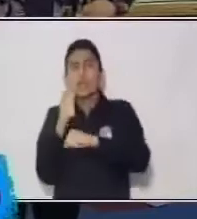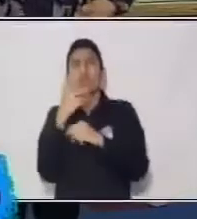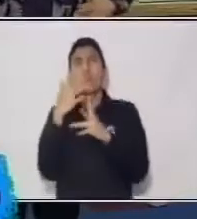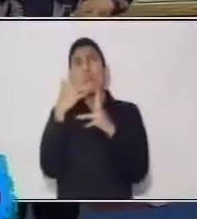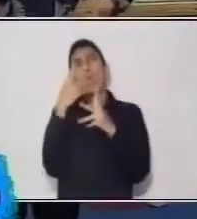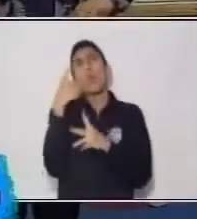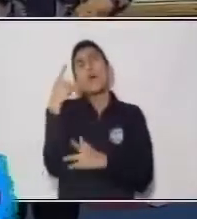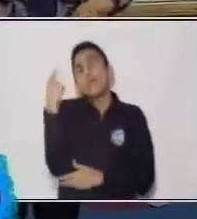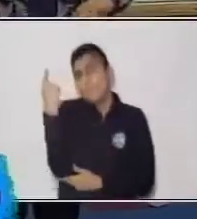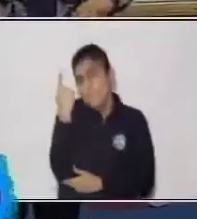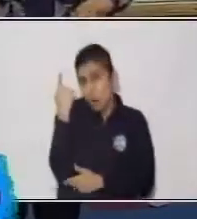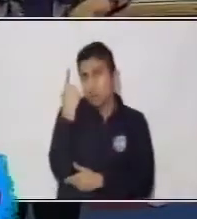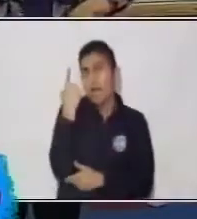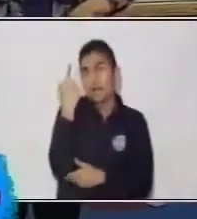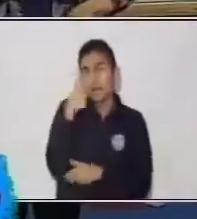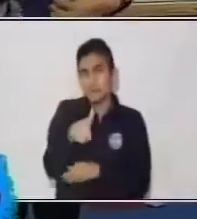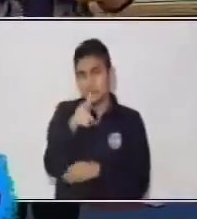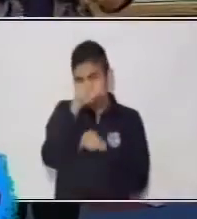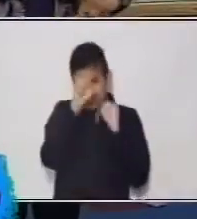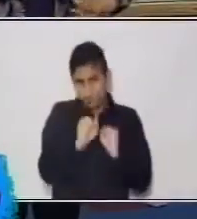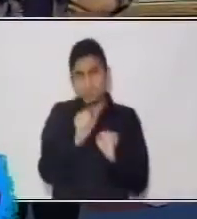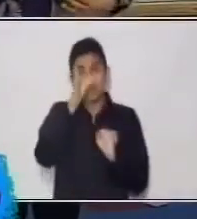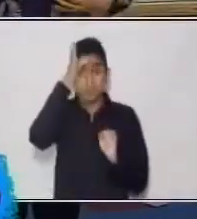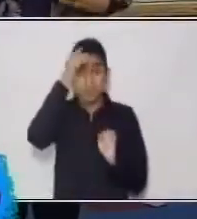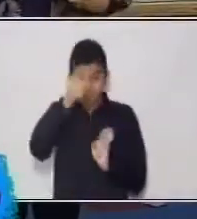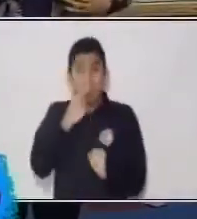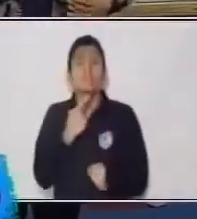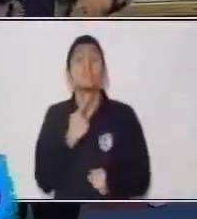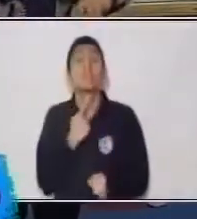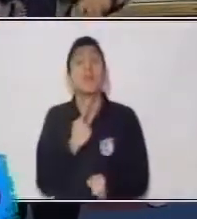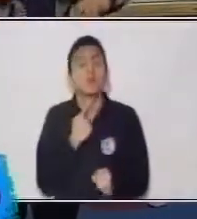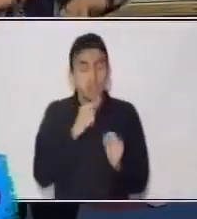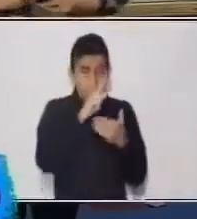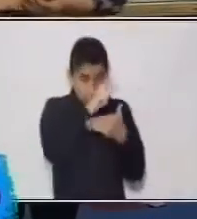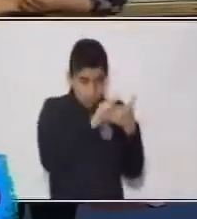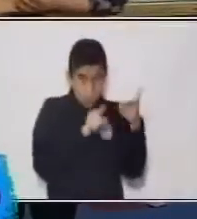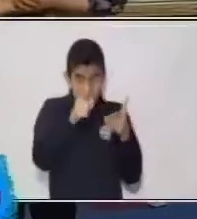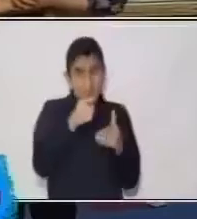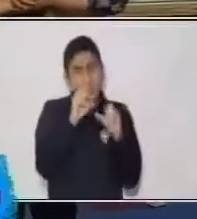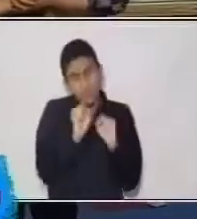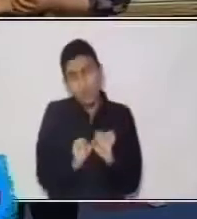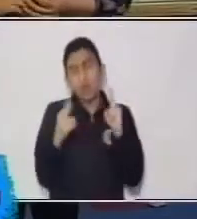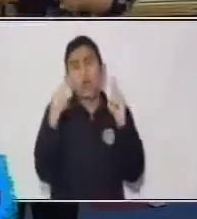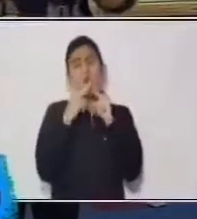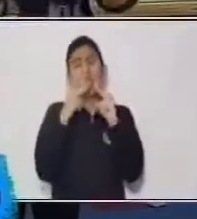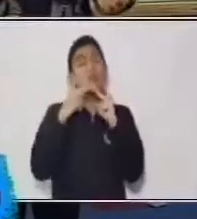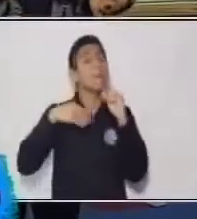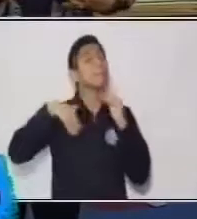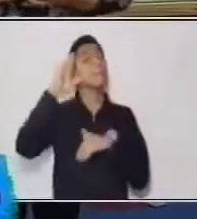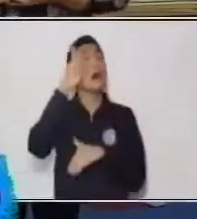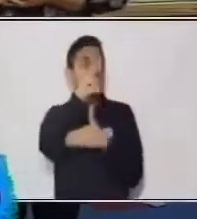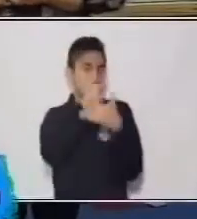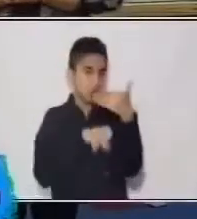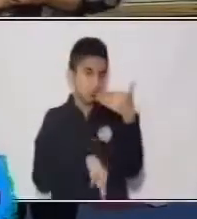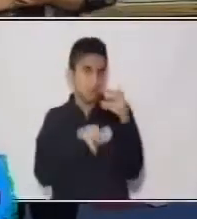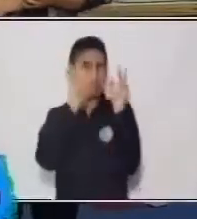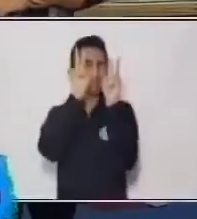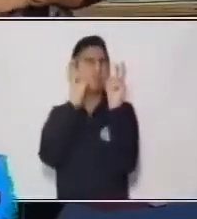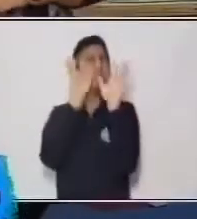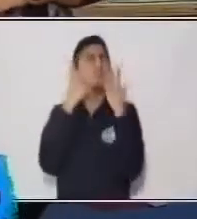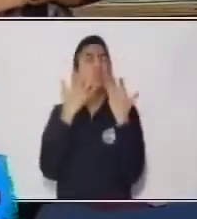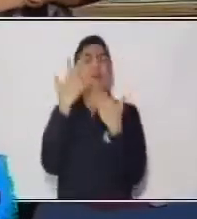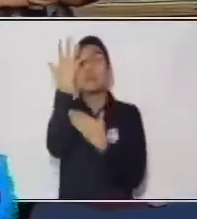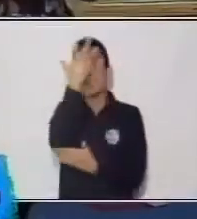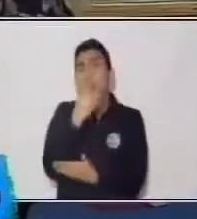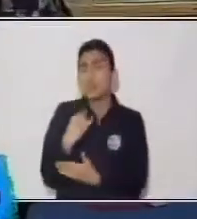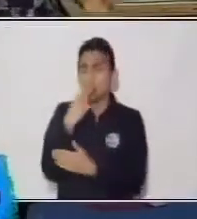Vuh, pero hay muchos más. Si a ti te gusta la lectura, puedes conocer más historias del Popol Vuh leyendo pues esta